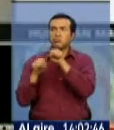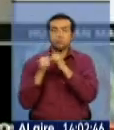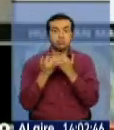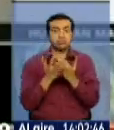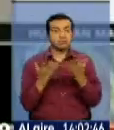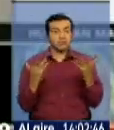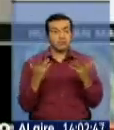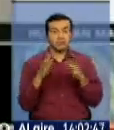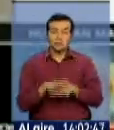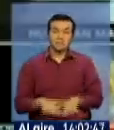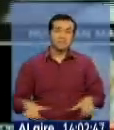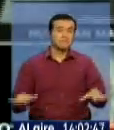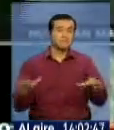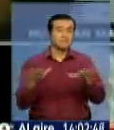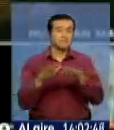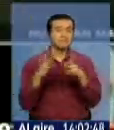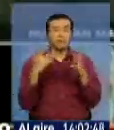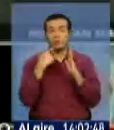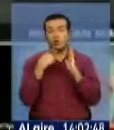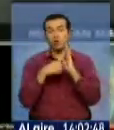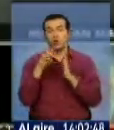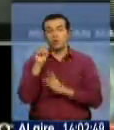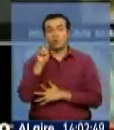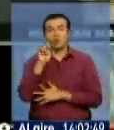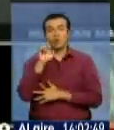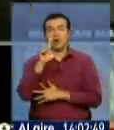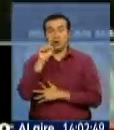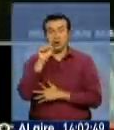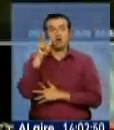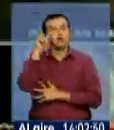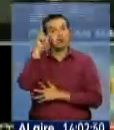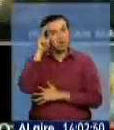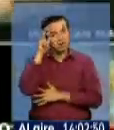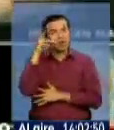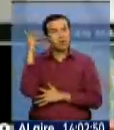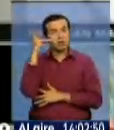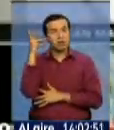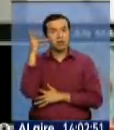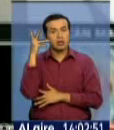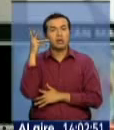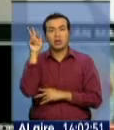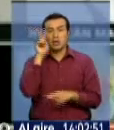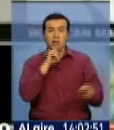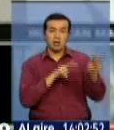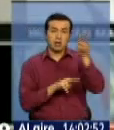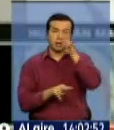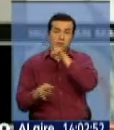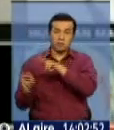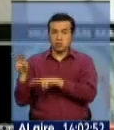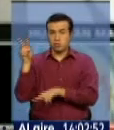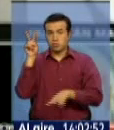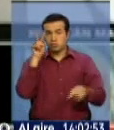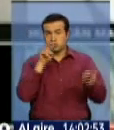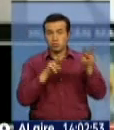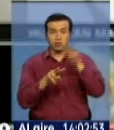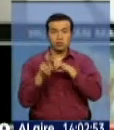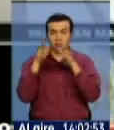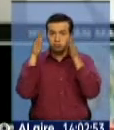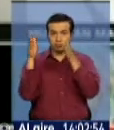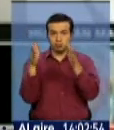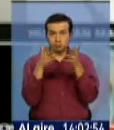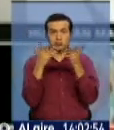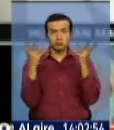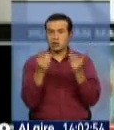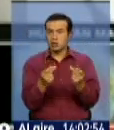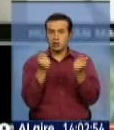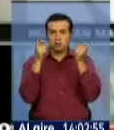en una gran dispersión. En el caso de Morelos, creemos que a partir de un diagnóstico muy preliminar podemos atender de